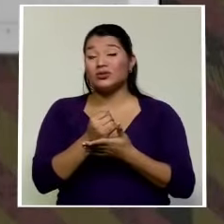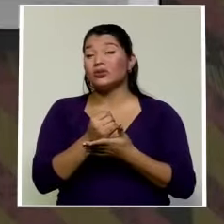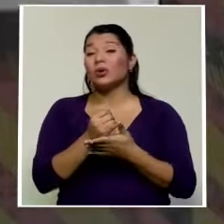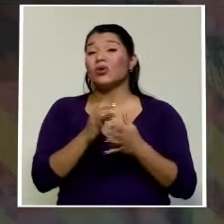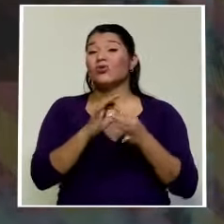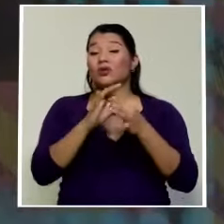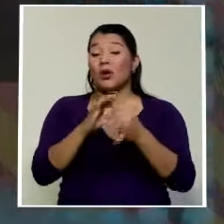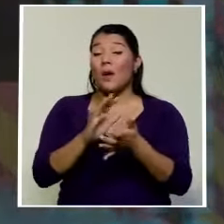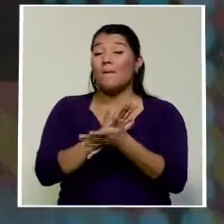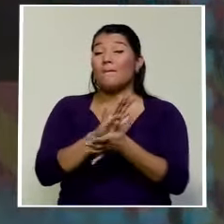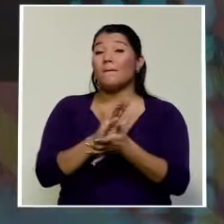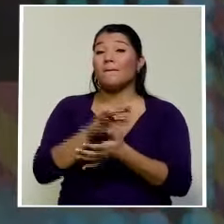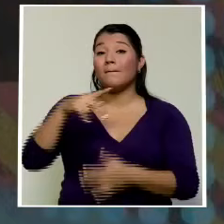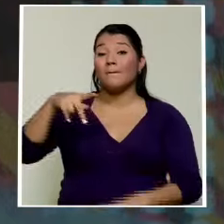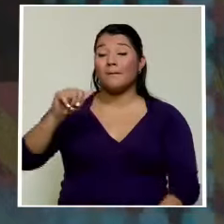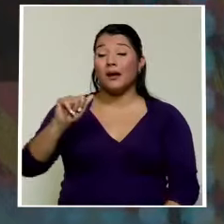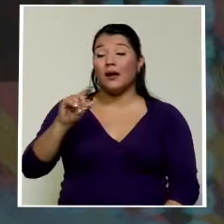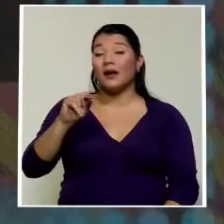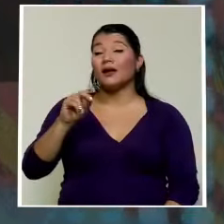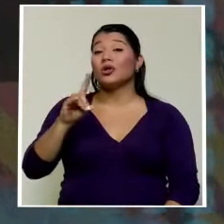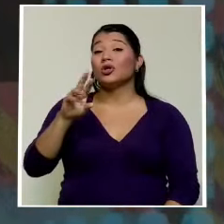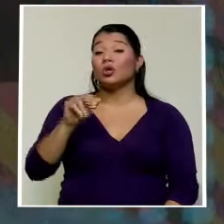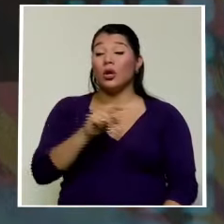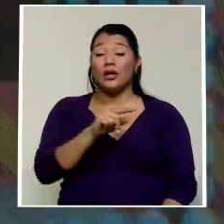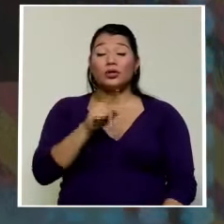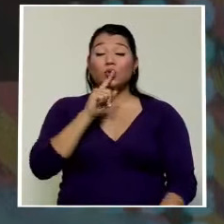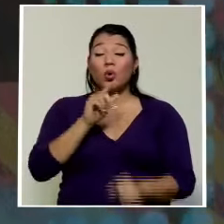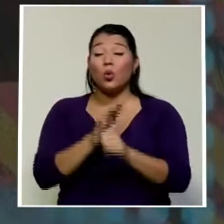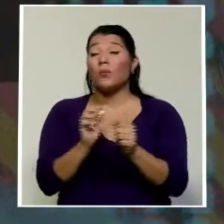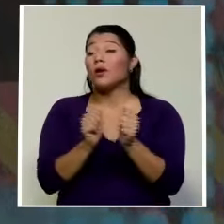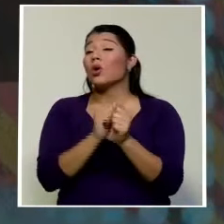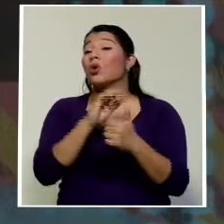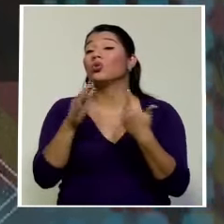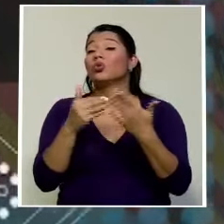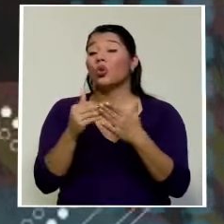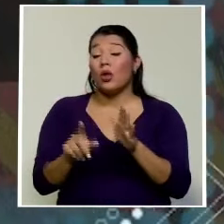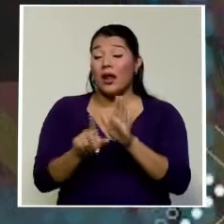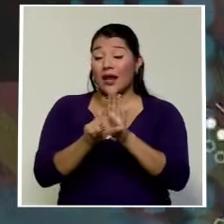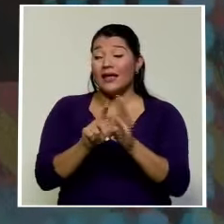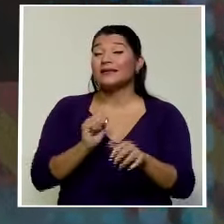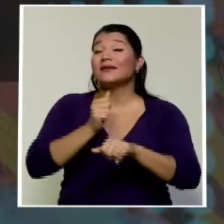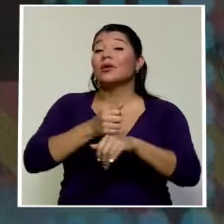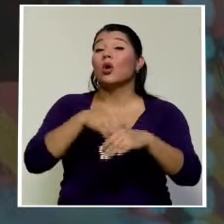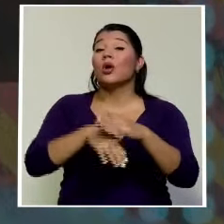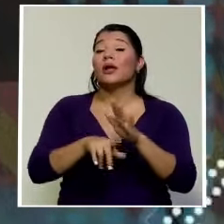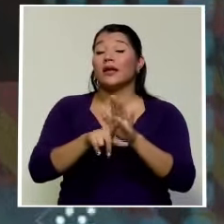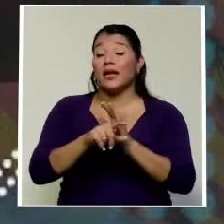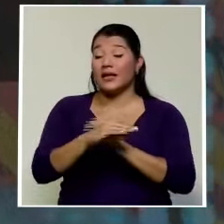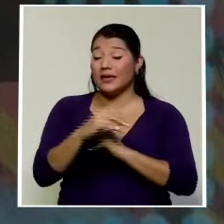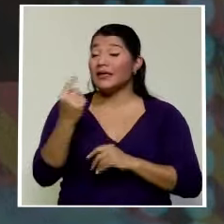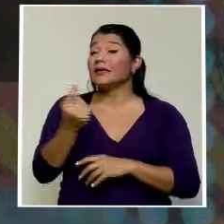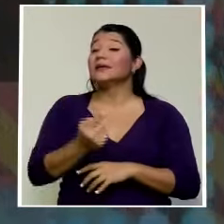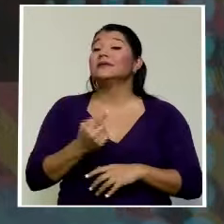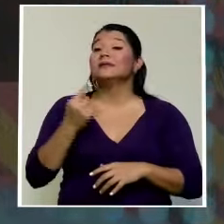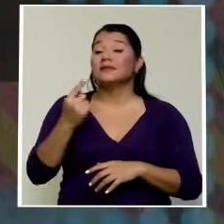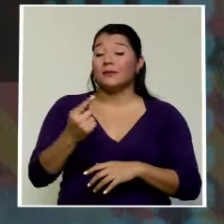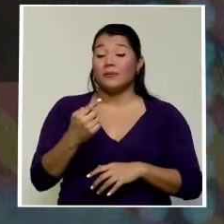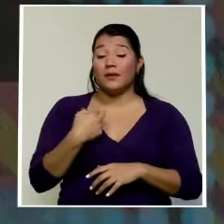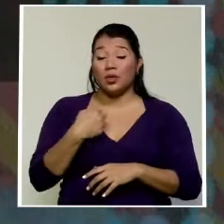Papers, que cumple debidamente con todas las leyes en las jurisdicciones donde opera y siempre ha sido